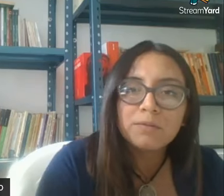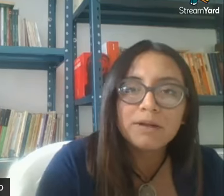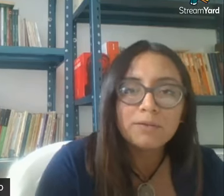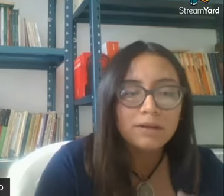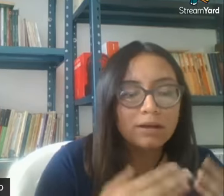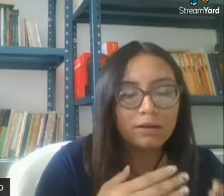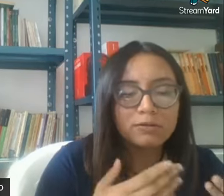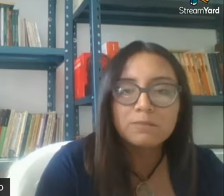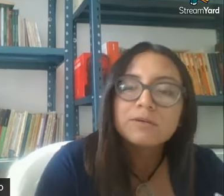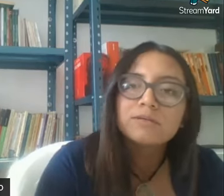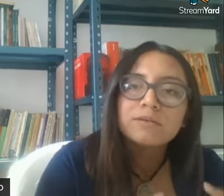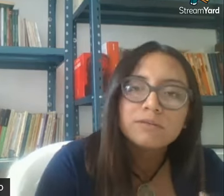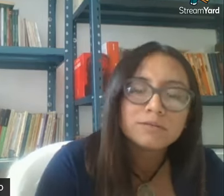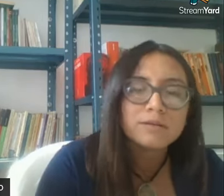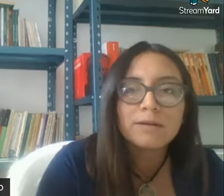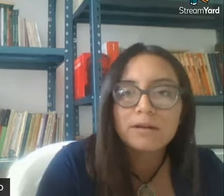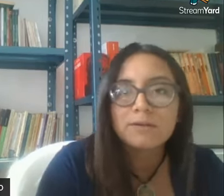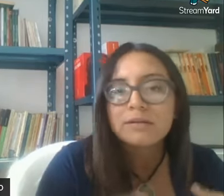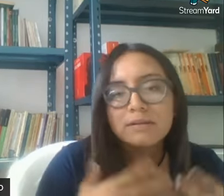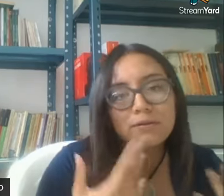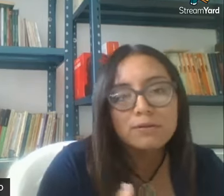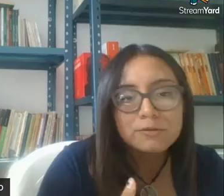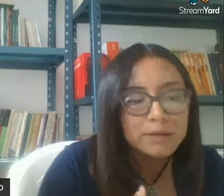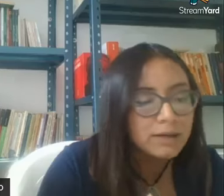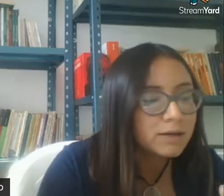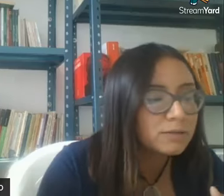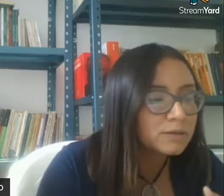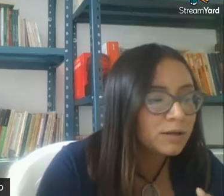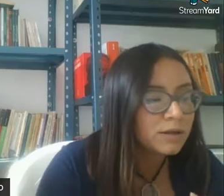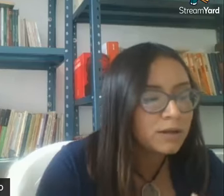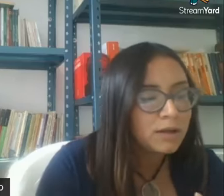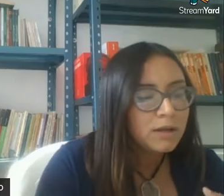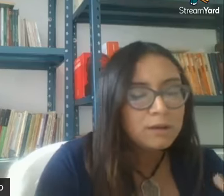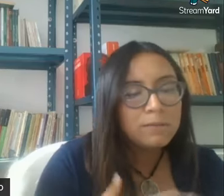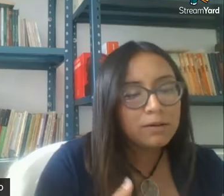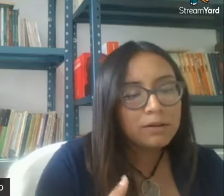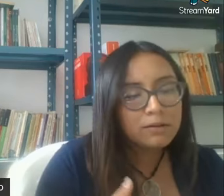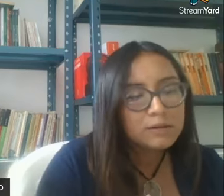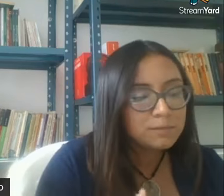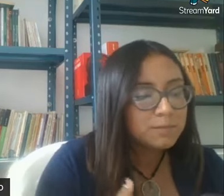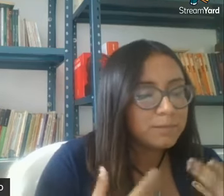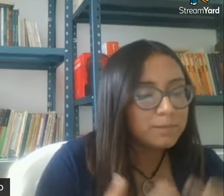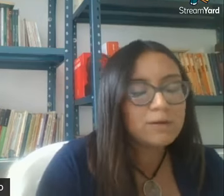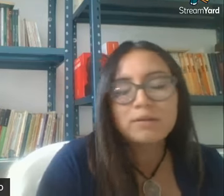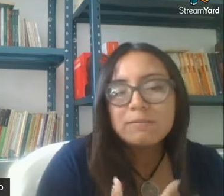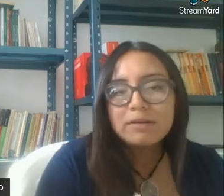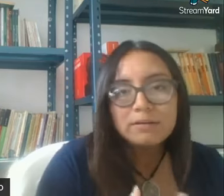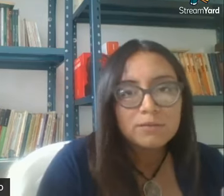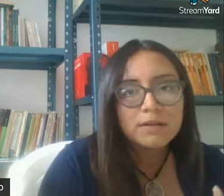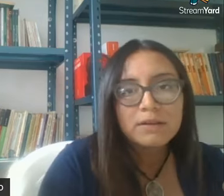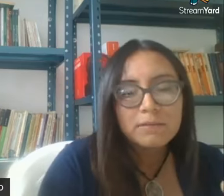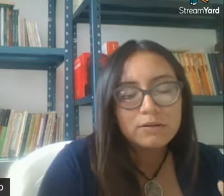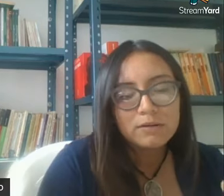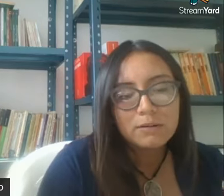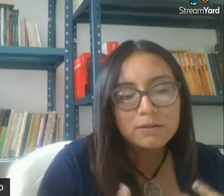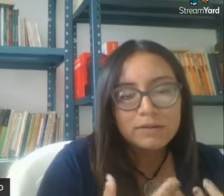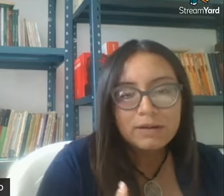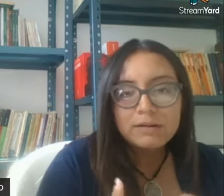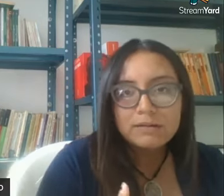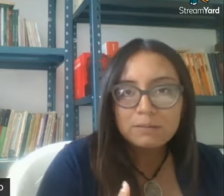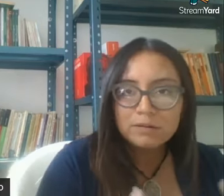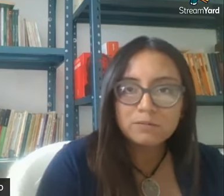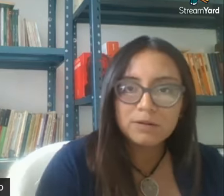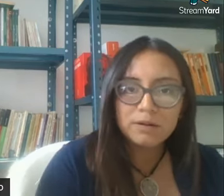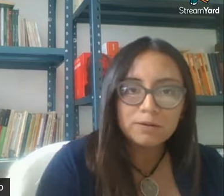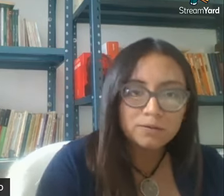erario público y a los impuestos de nuestros trabajadores, de todos los mexicanos. Pero entonces, bueno, también es importante mencionar, pues,